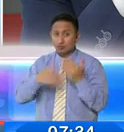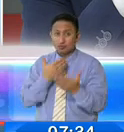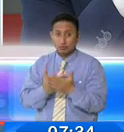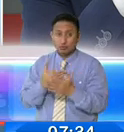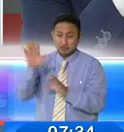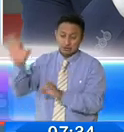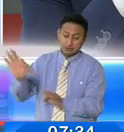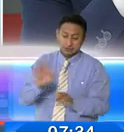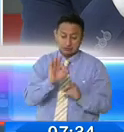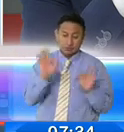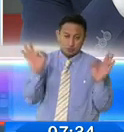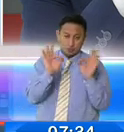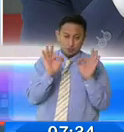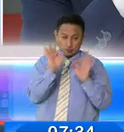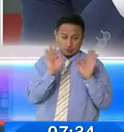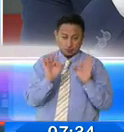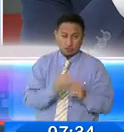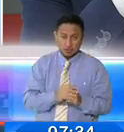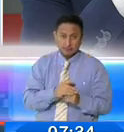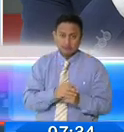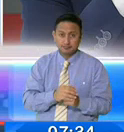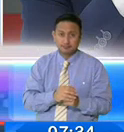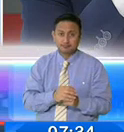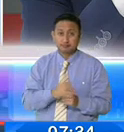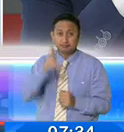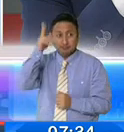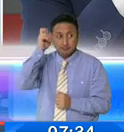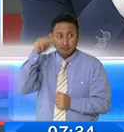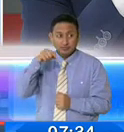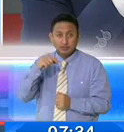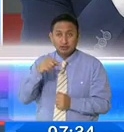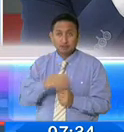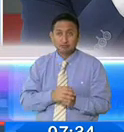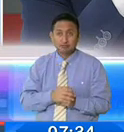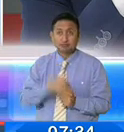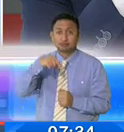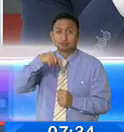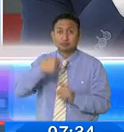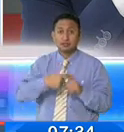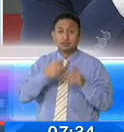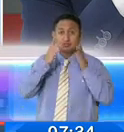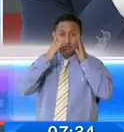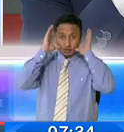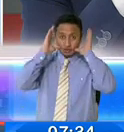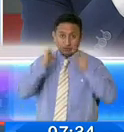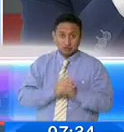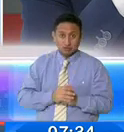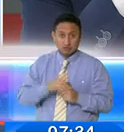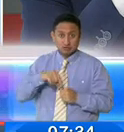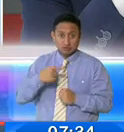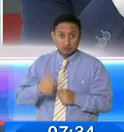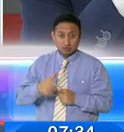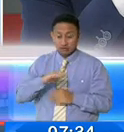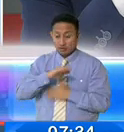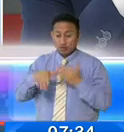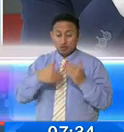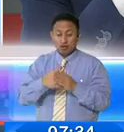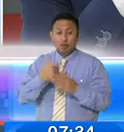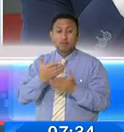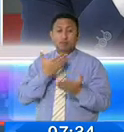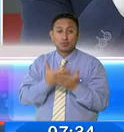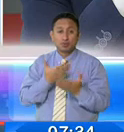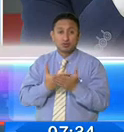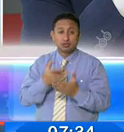y creemos que en pocas semanas, en este mismo mes de diciembre, tendremos ya estructuradas las propuestas salidas